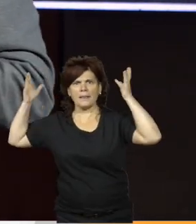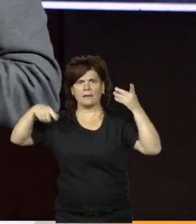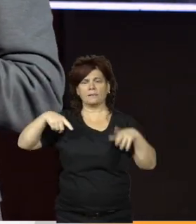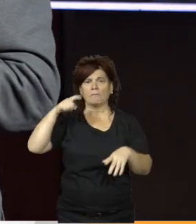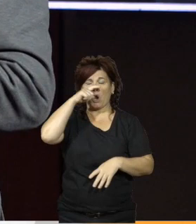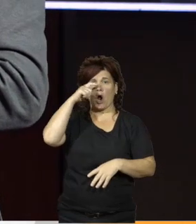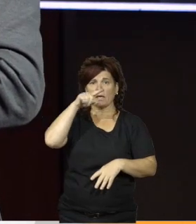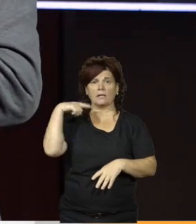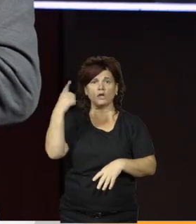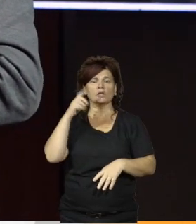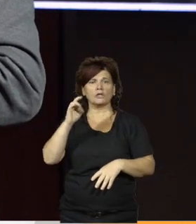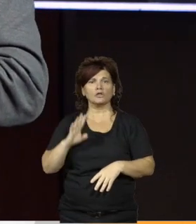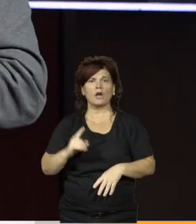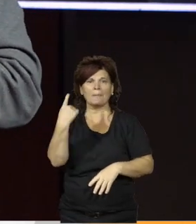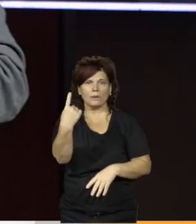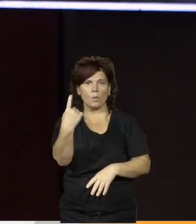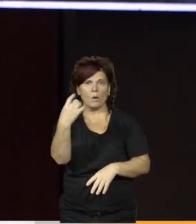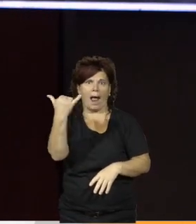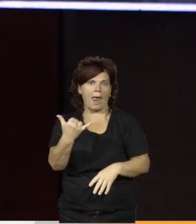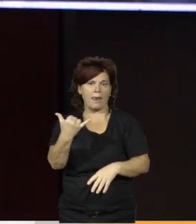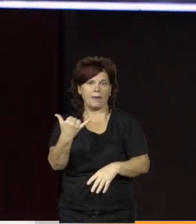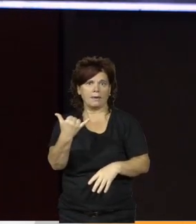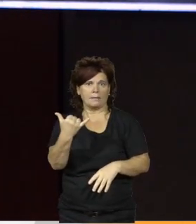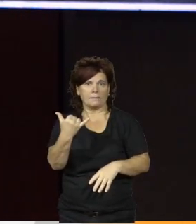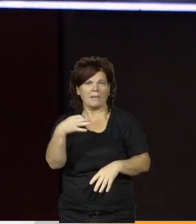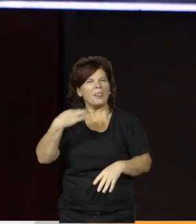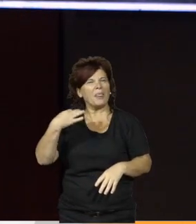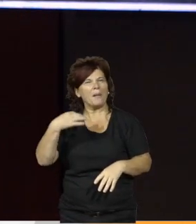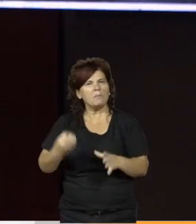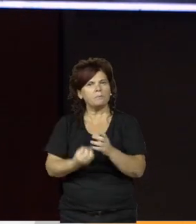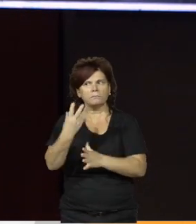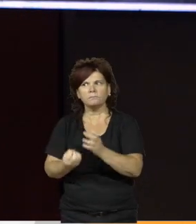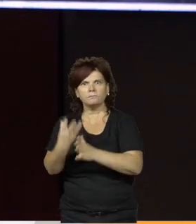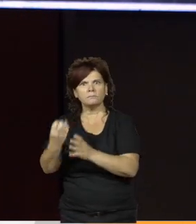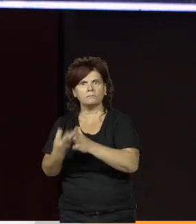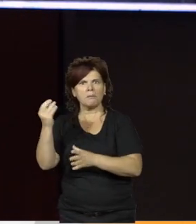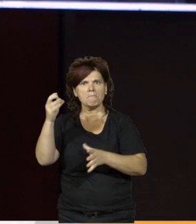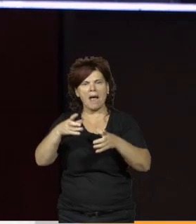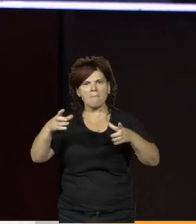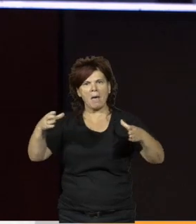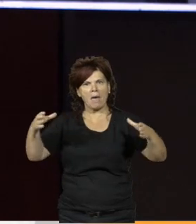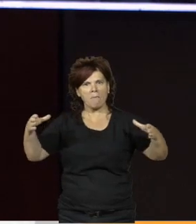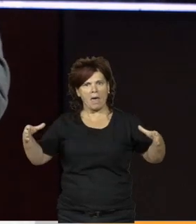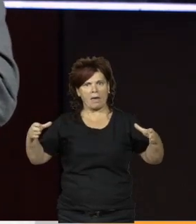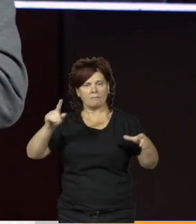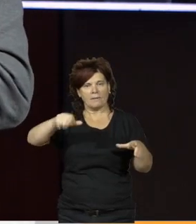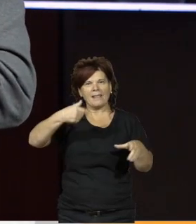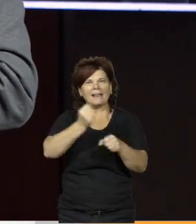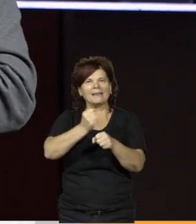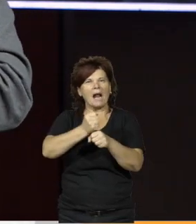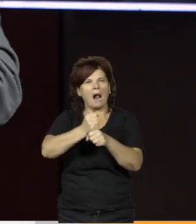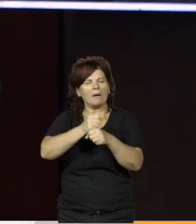una sola fiscalía ambiental. Está por crearse más, pero realmente el trabajo que nos facilita esa cuestión